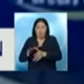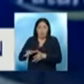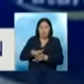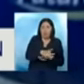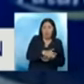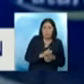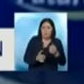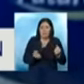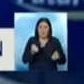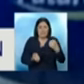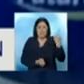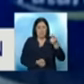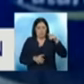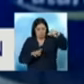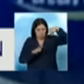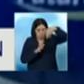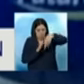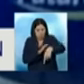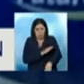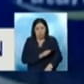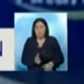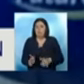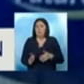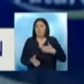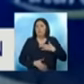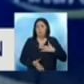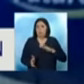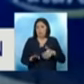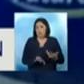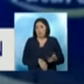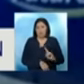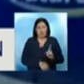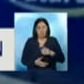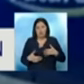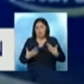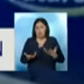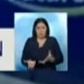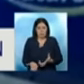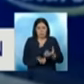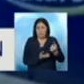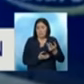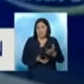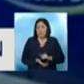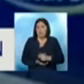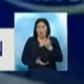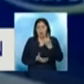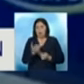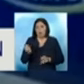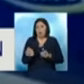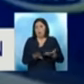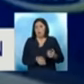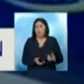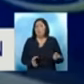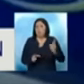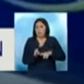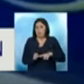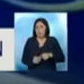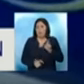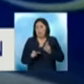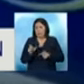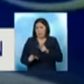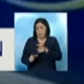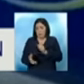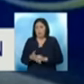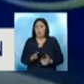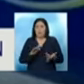ambulancia terminó en un profundo abismo y los cadáveres aún no han sido rescatados. Ambos fallecidos formaban parte del personal